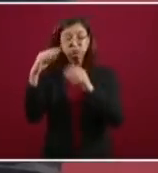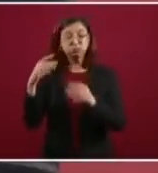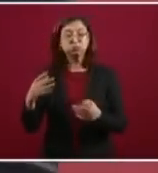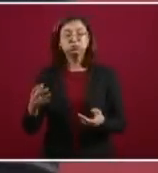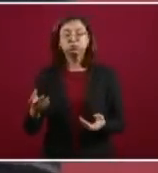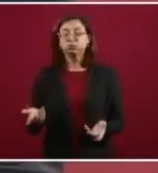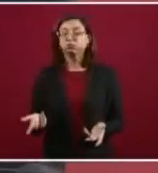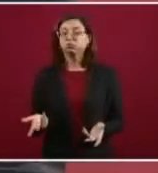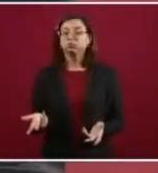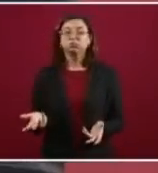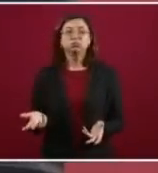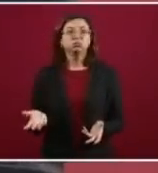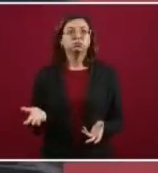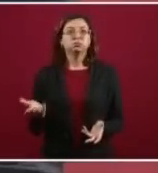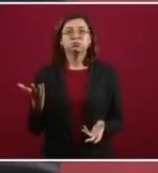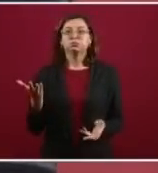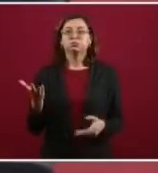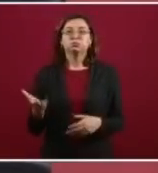hasta